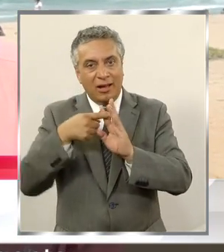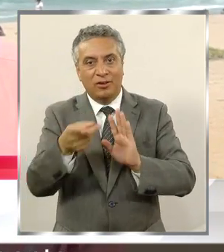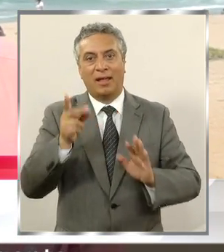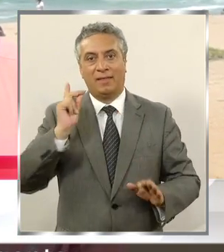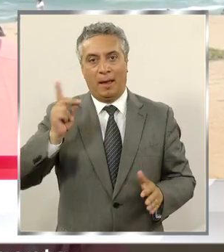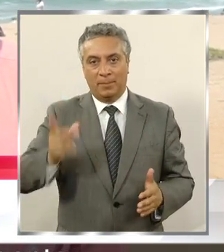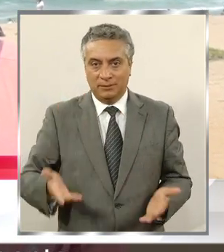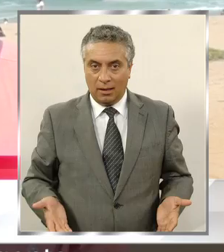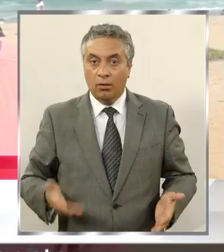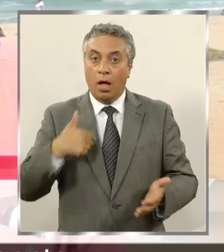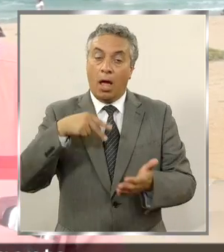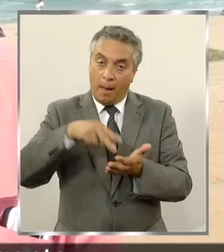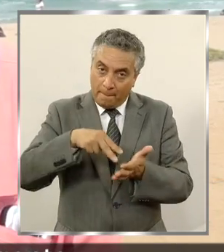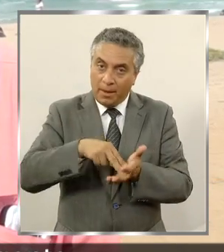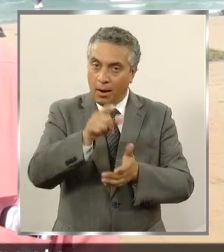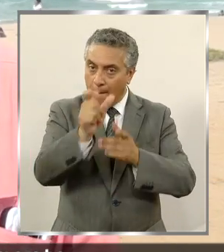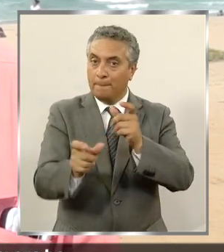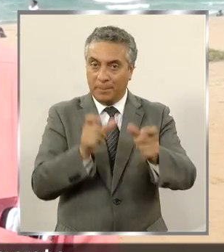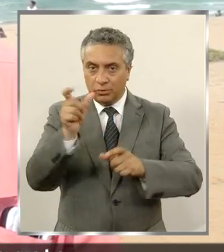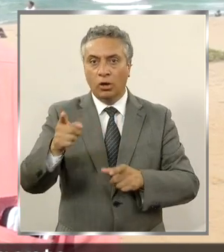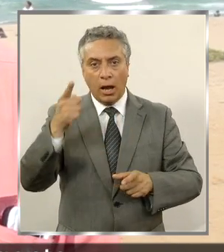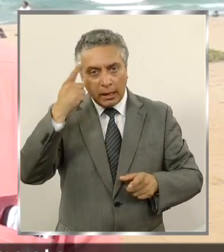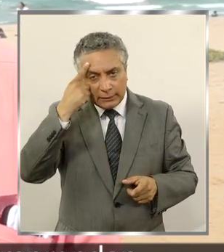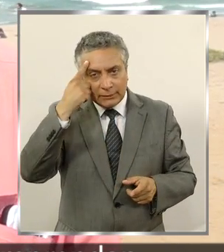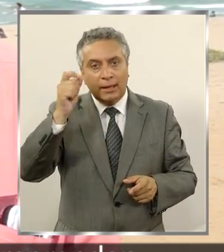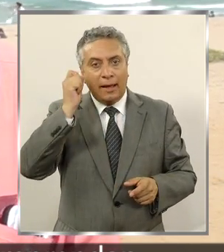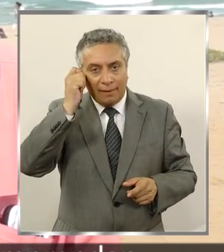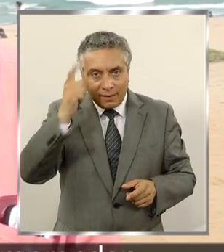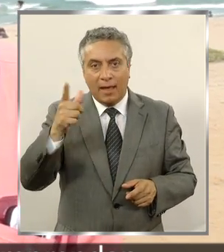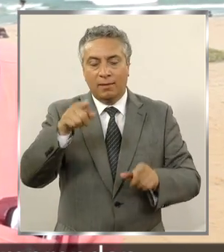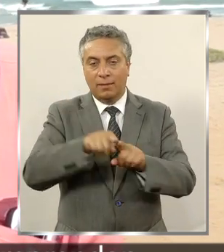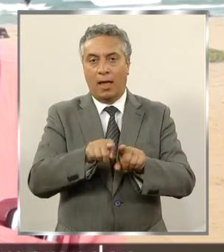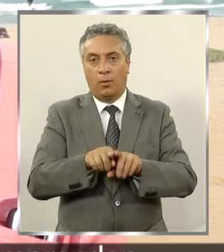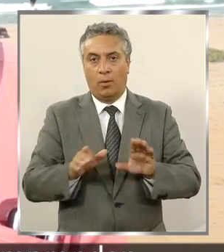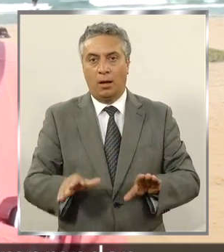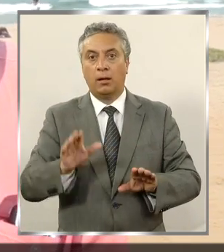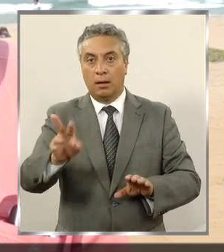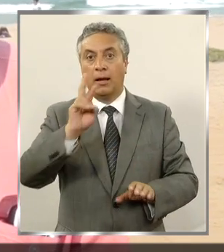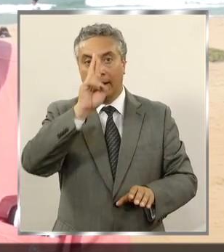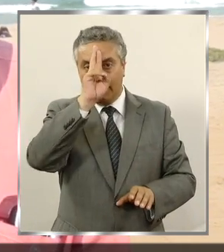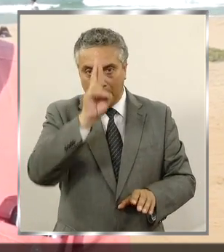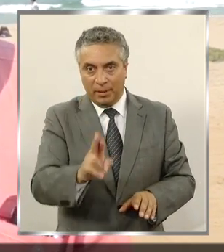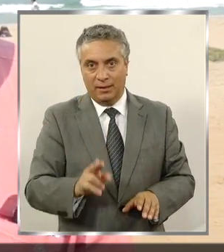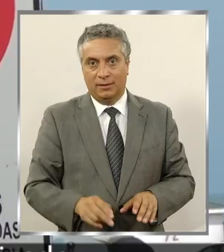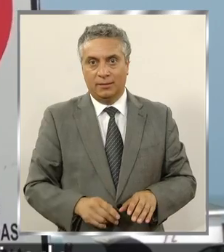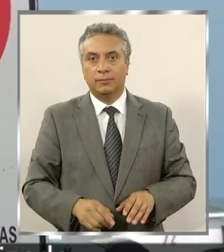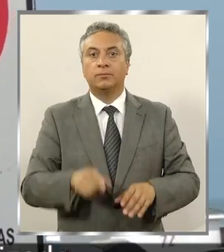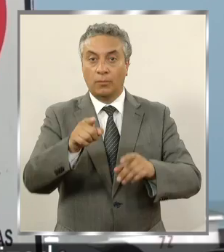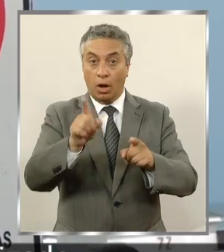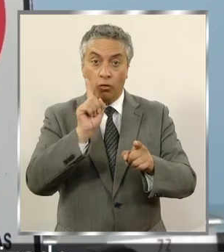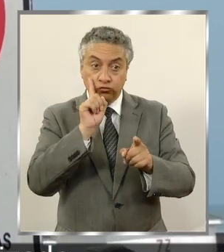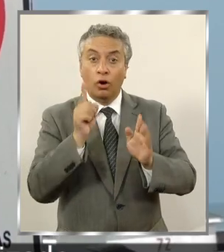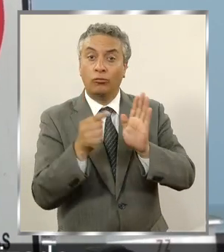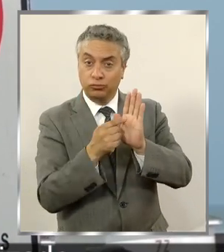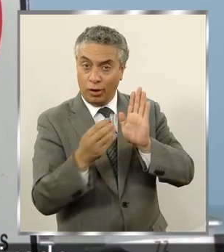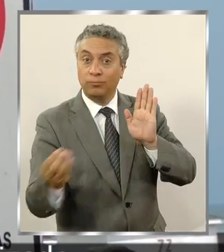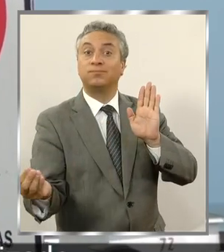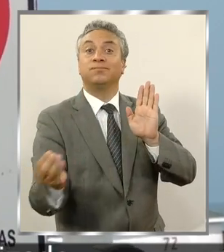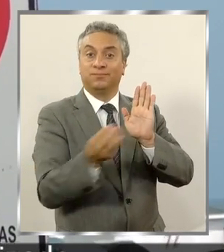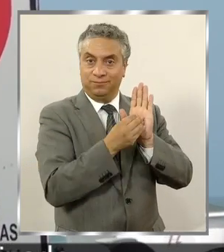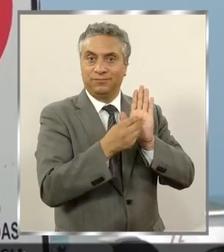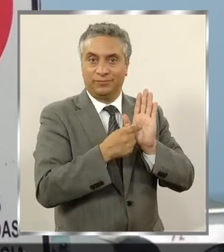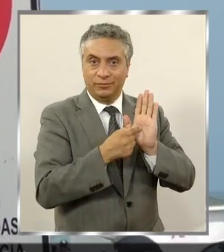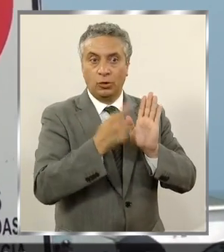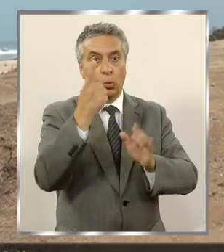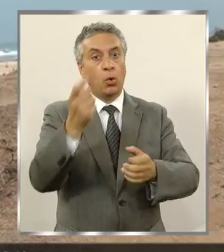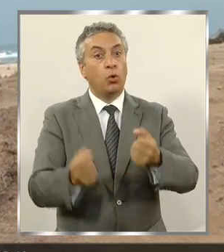discapacitados. Entonces, espero que la gente, todos nos entiendan, los comprendan y respeten. Y está debidamente